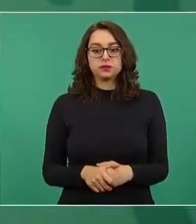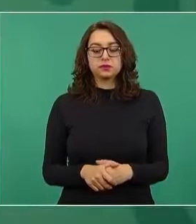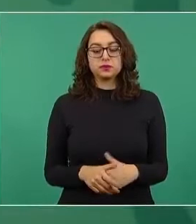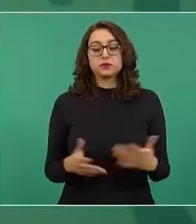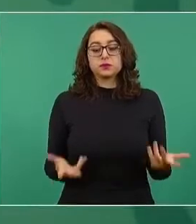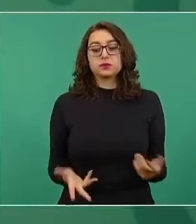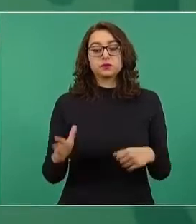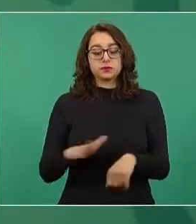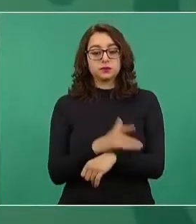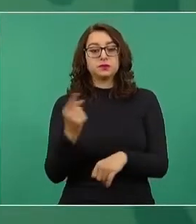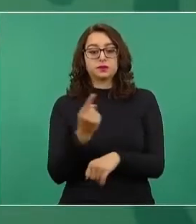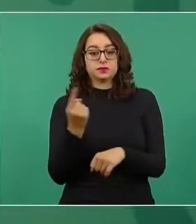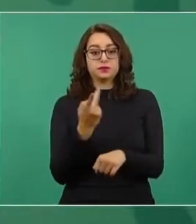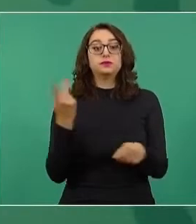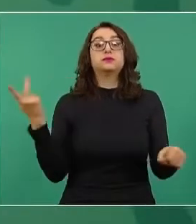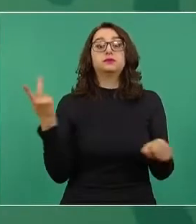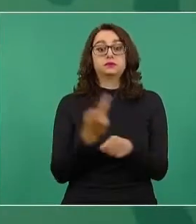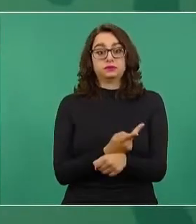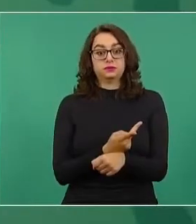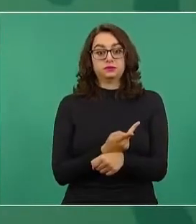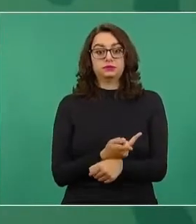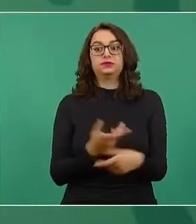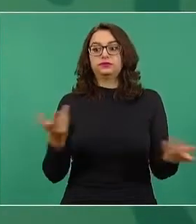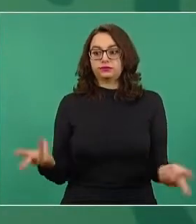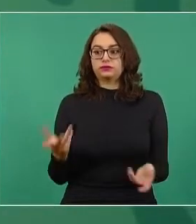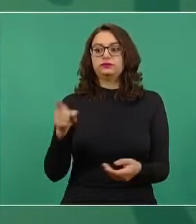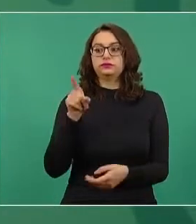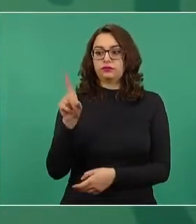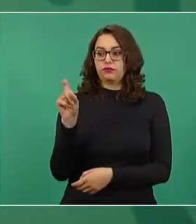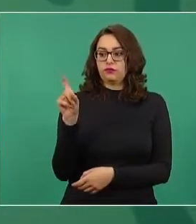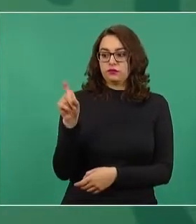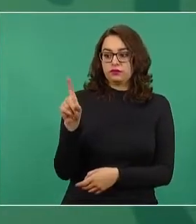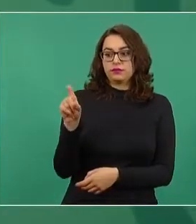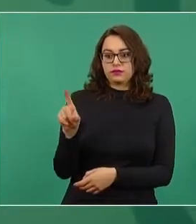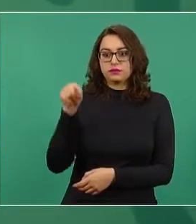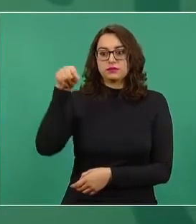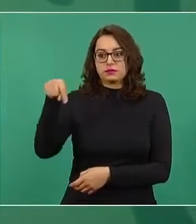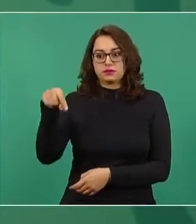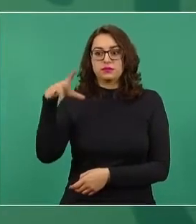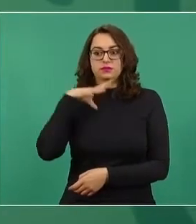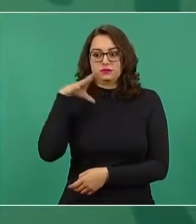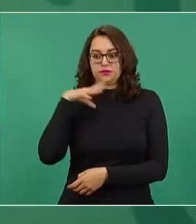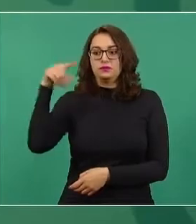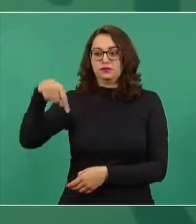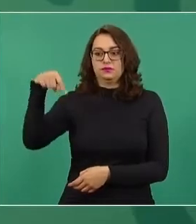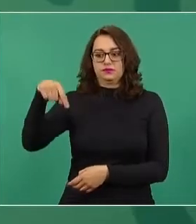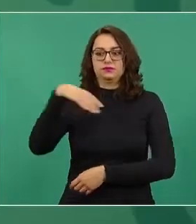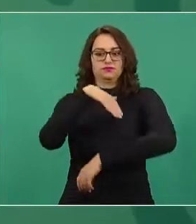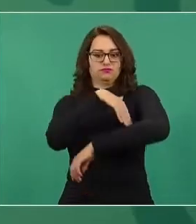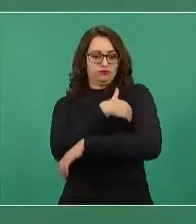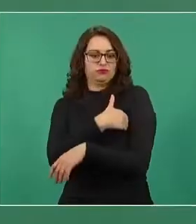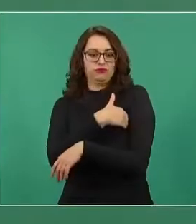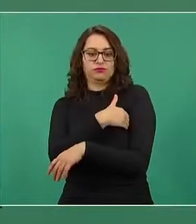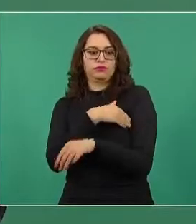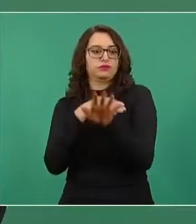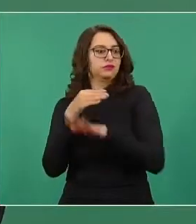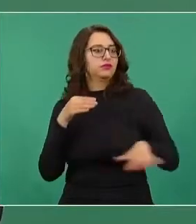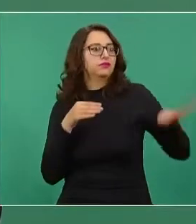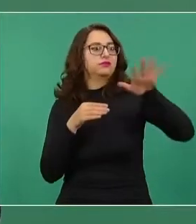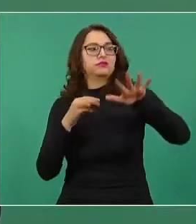esto suele pasar. Ahí está la presa en el municipio de Concordia y en el municipio no hay agua.